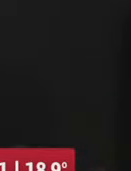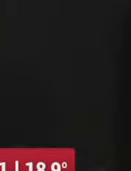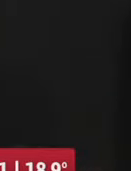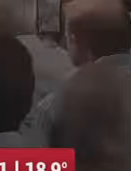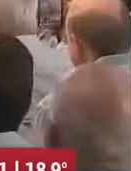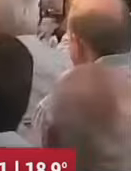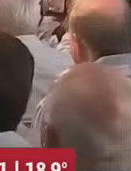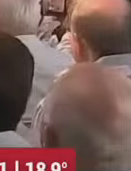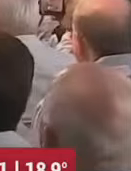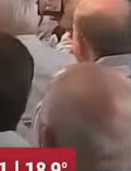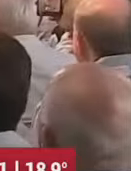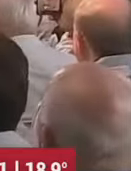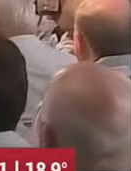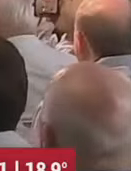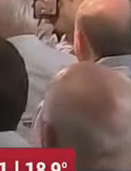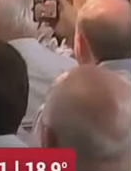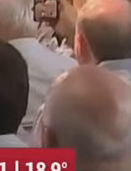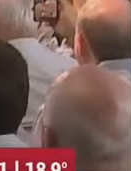quedarse.